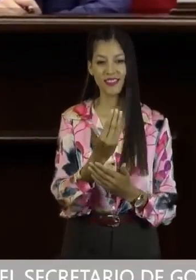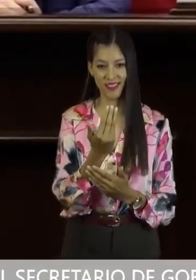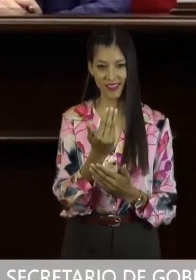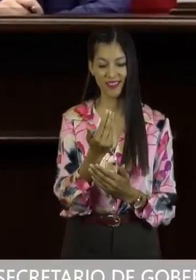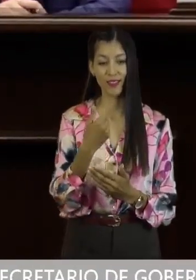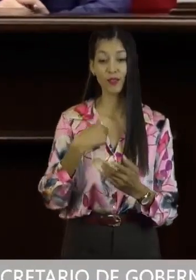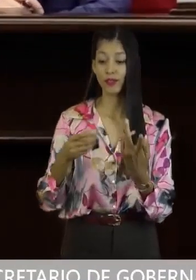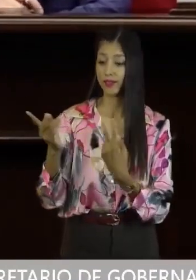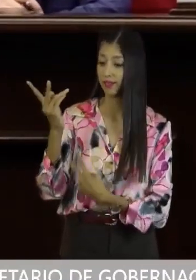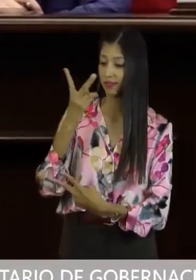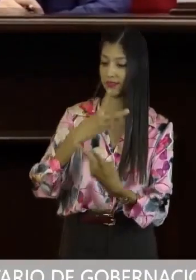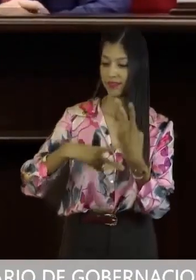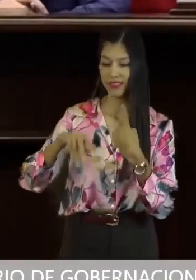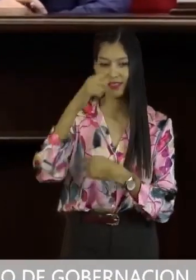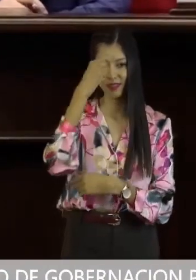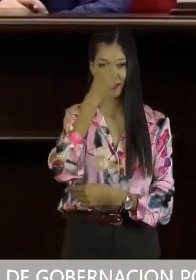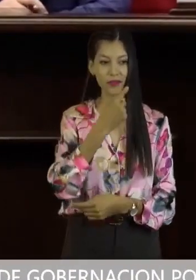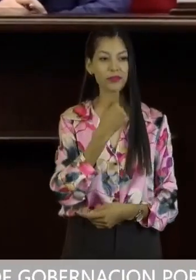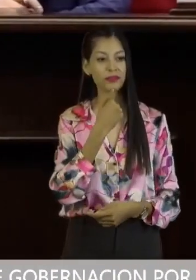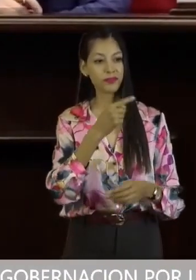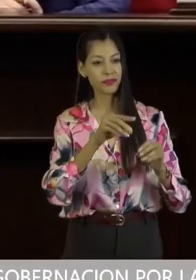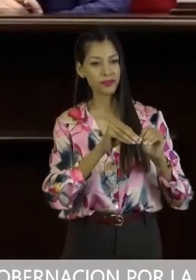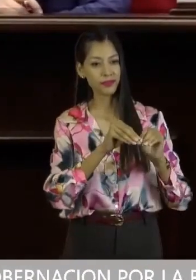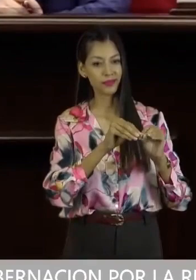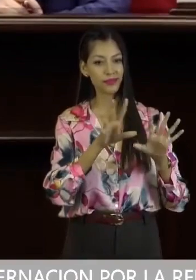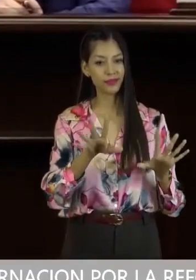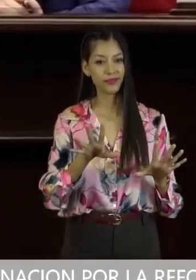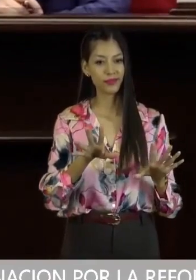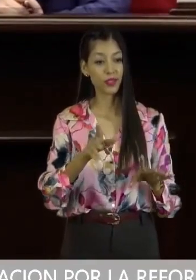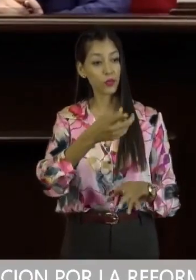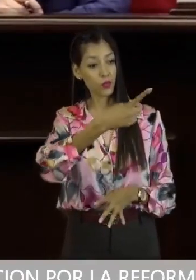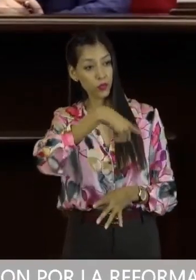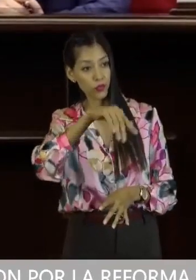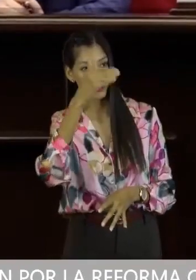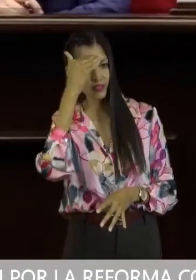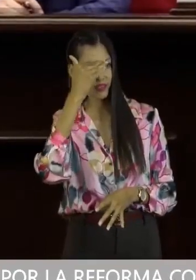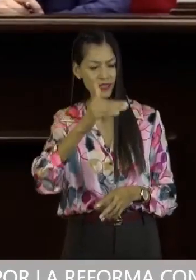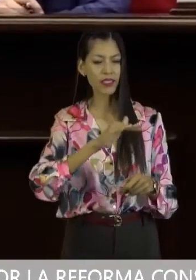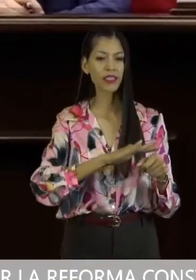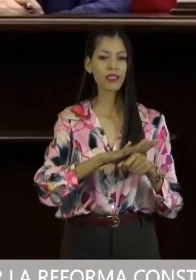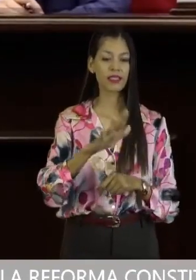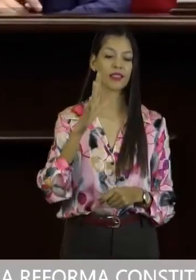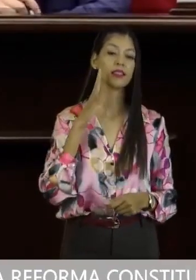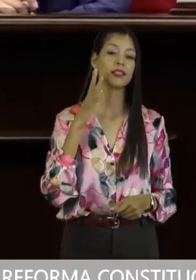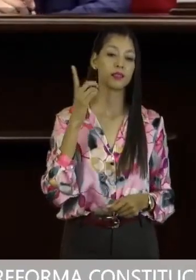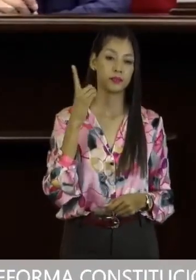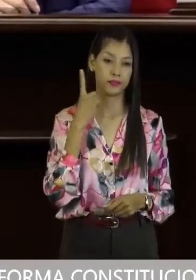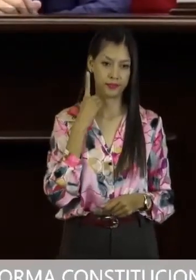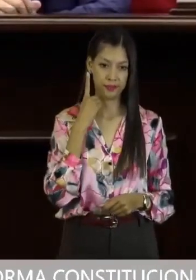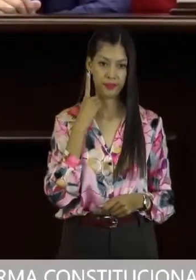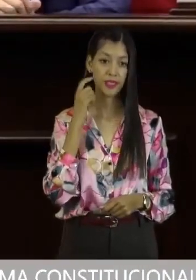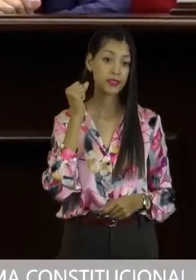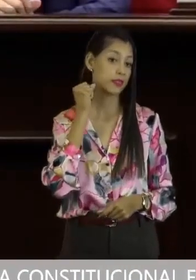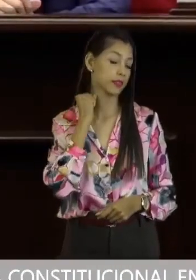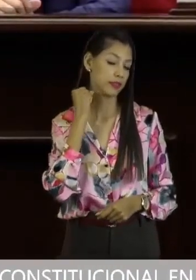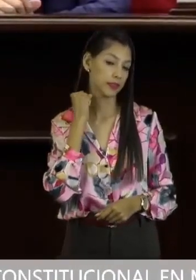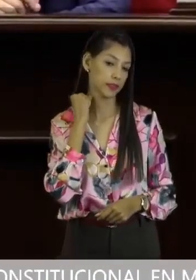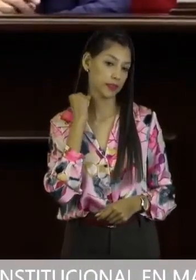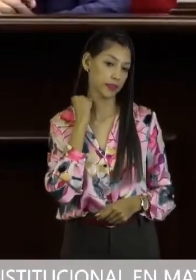he venido a comentarles que, como ustedes saben, la Cámara de Diputados, la Cámara de